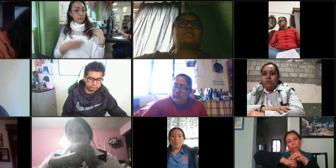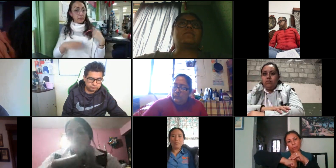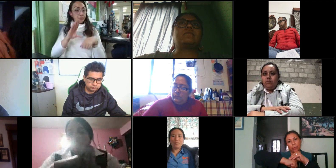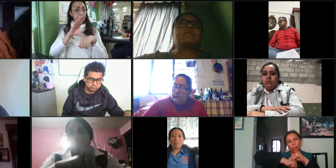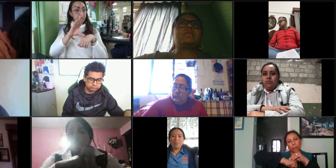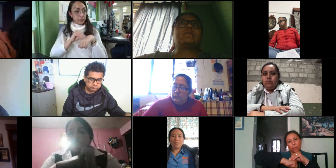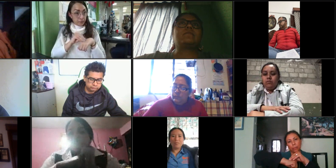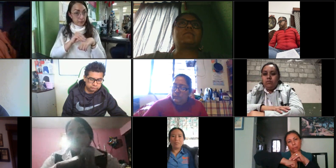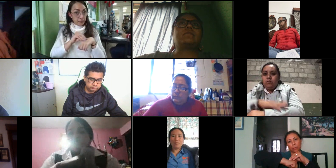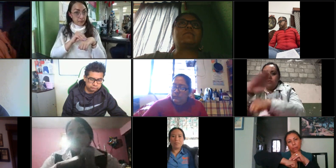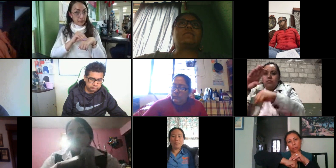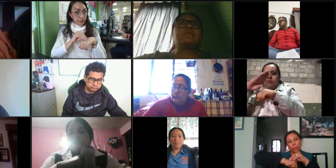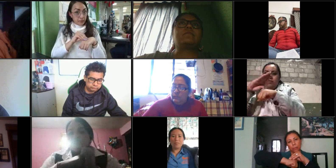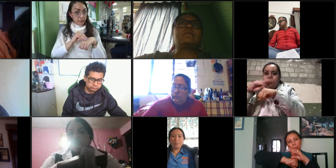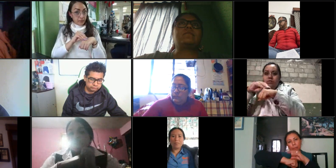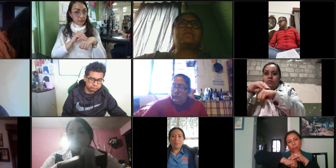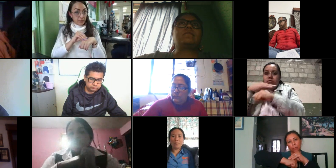decir